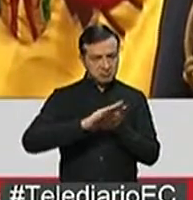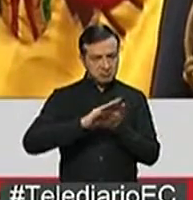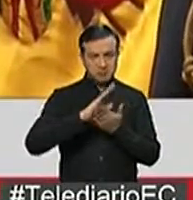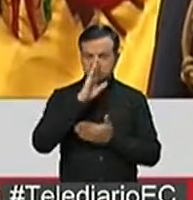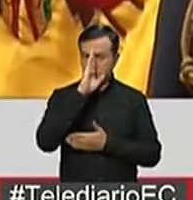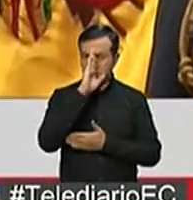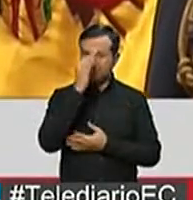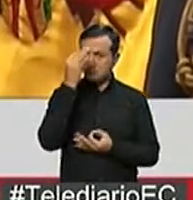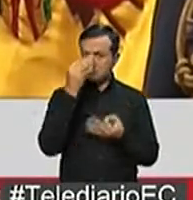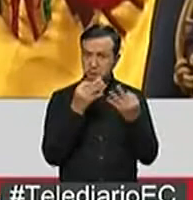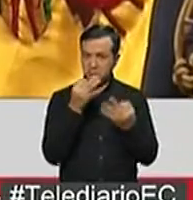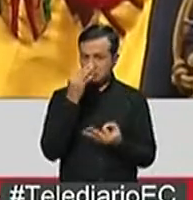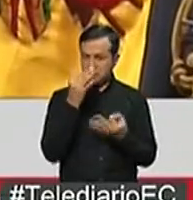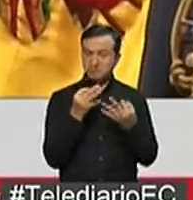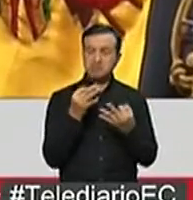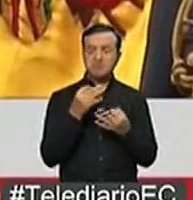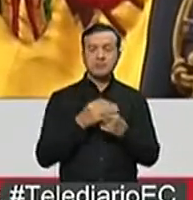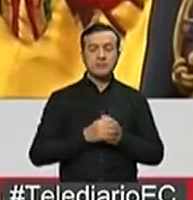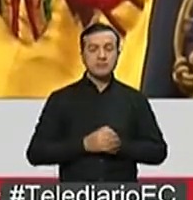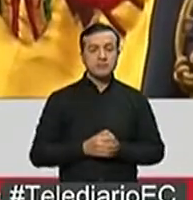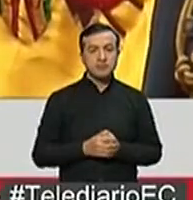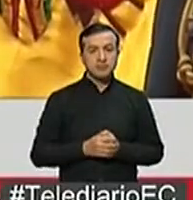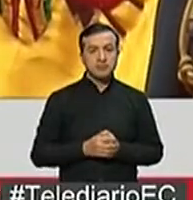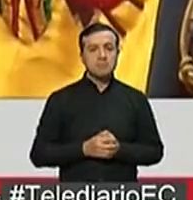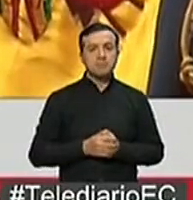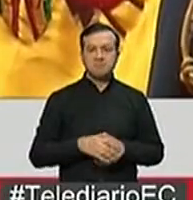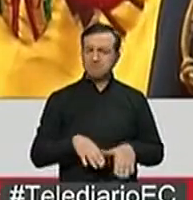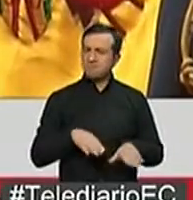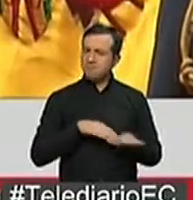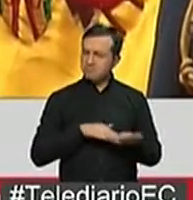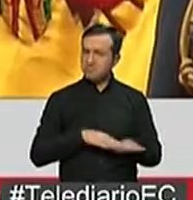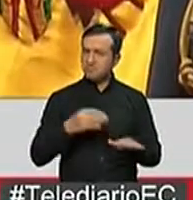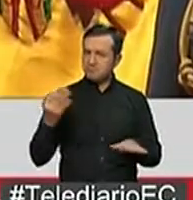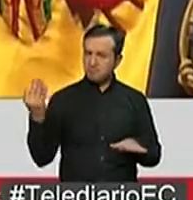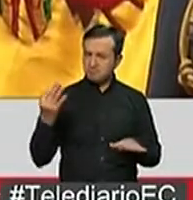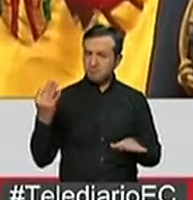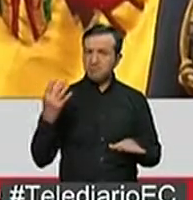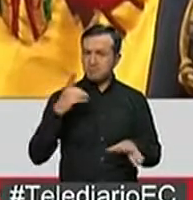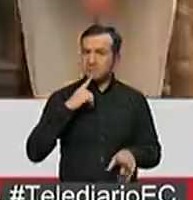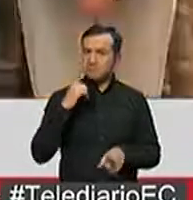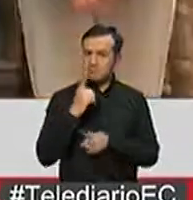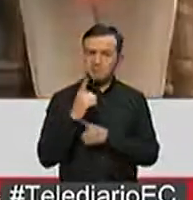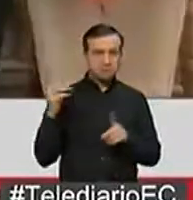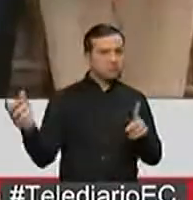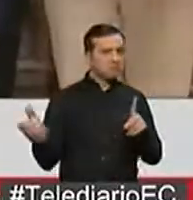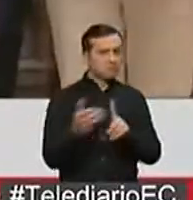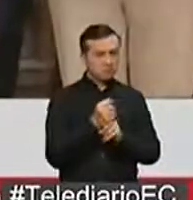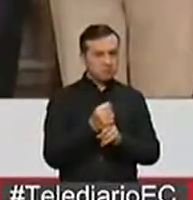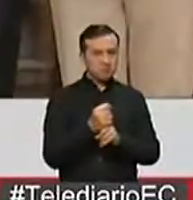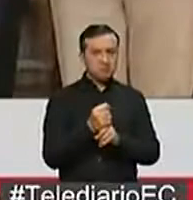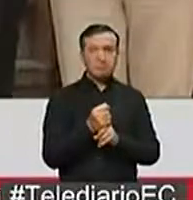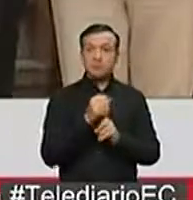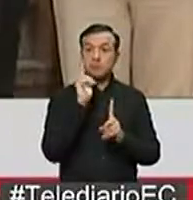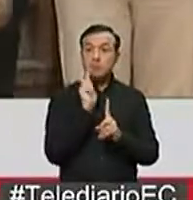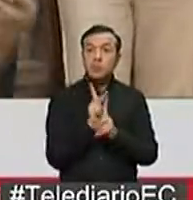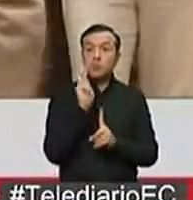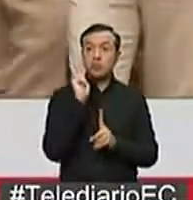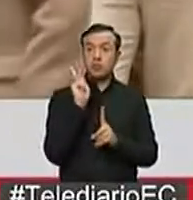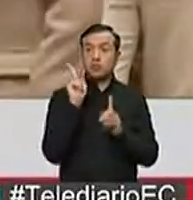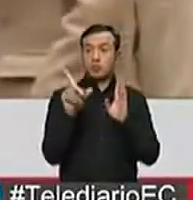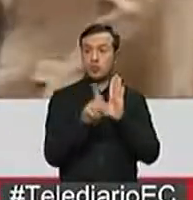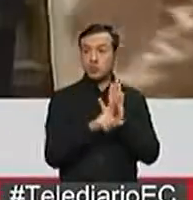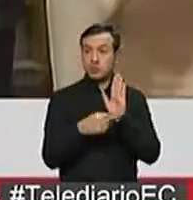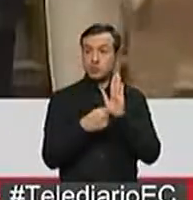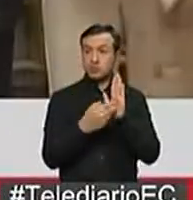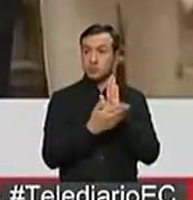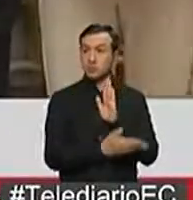justas y transparentes. Les garantizamos que vamos a lograrlo. Uno de los primeros puntos de esta norma excepcional